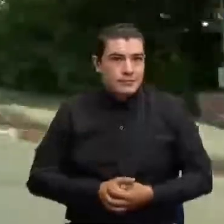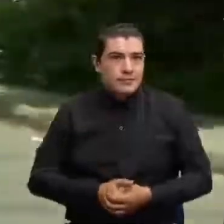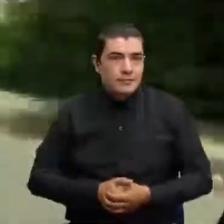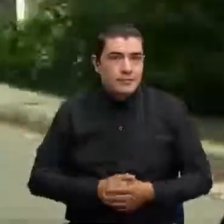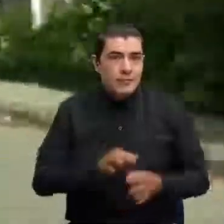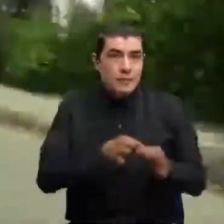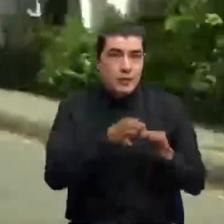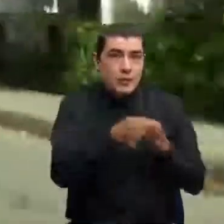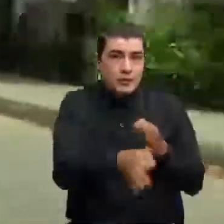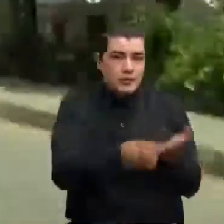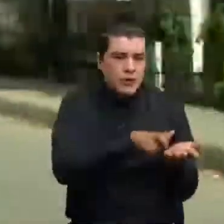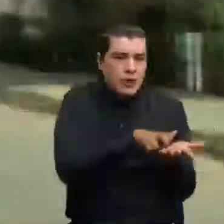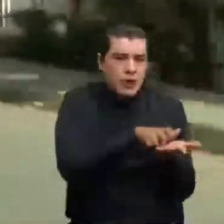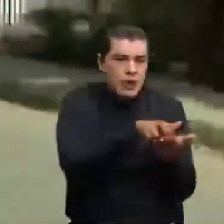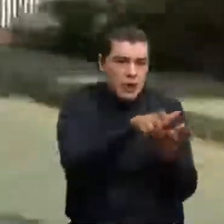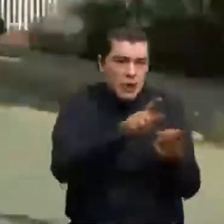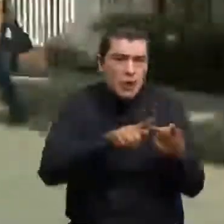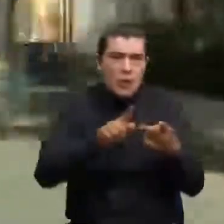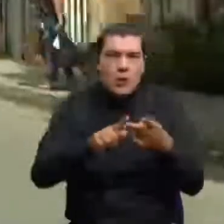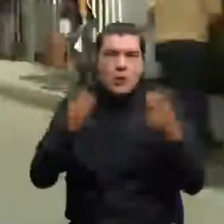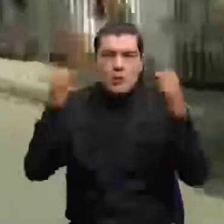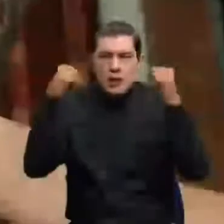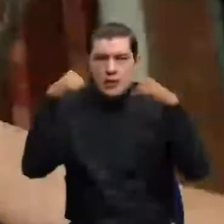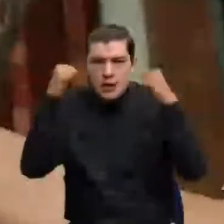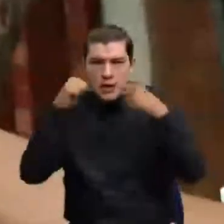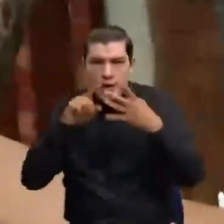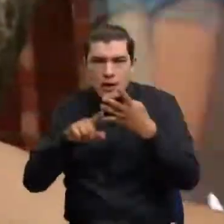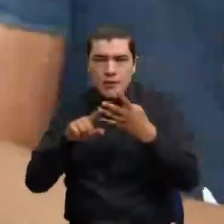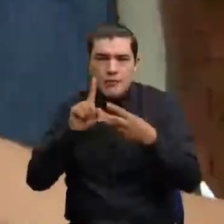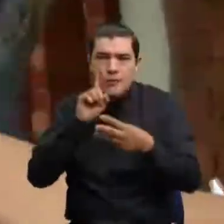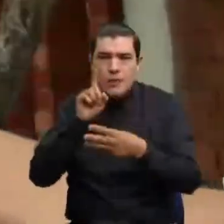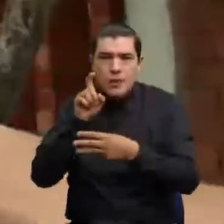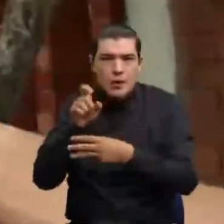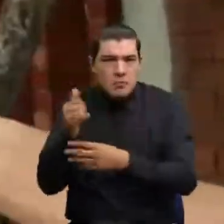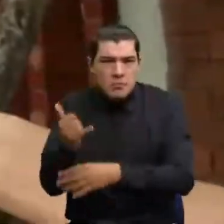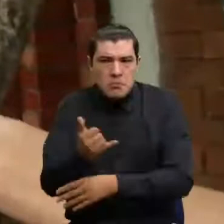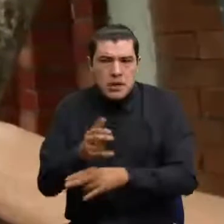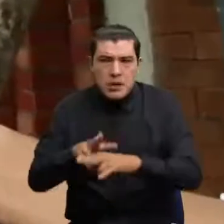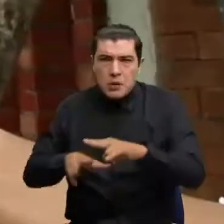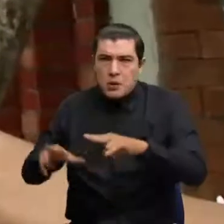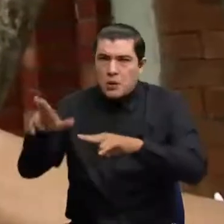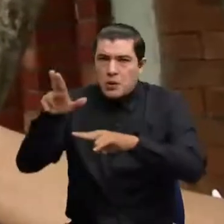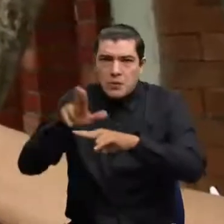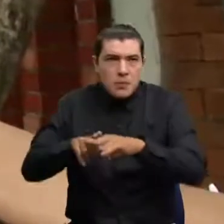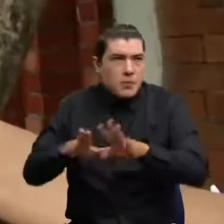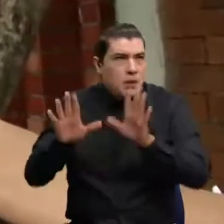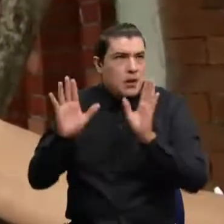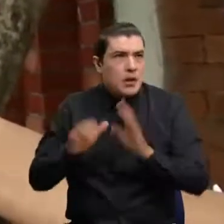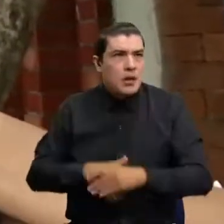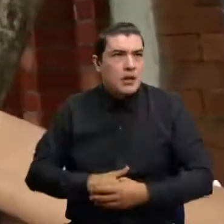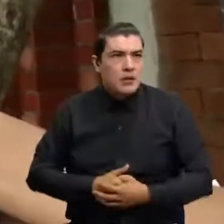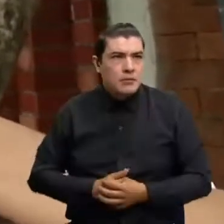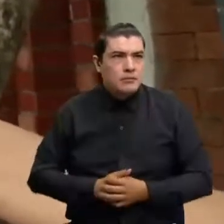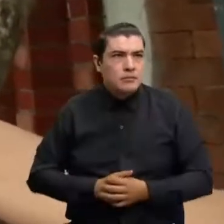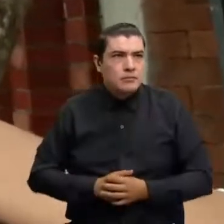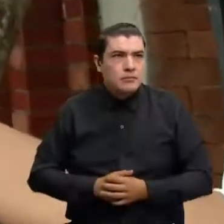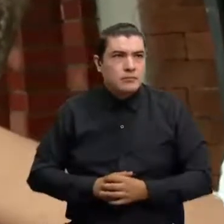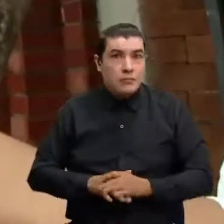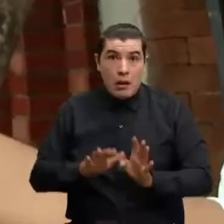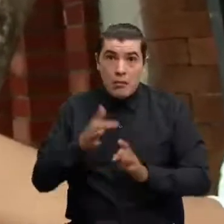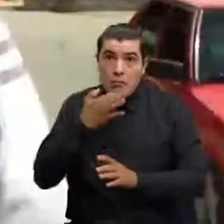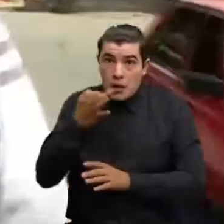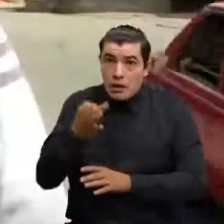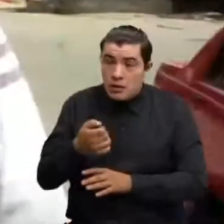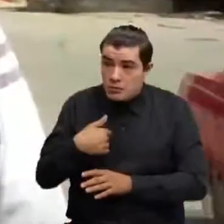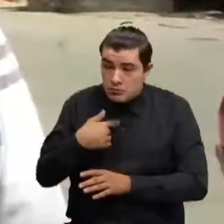recolección de residuos sólidos se han normalizado puede subirse yo que ya la saqué y sinceramente pasaron y la recoger